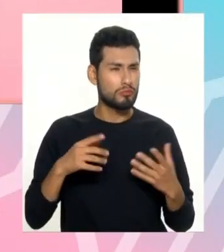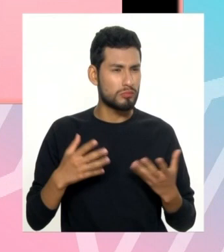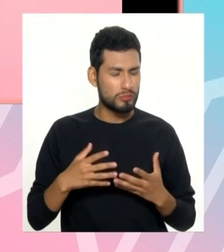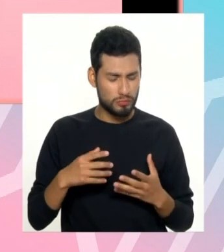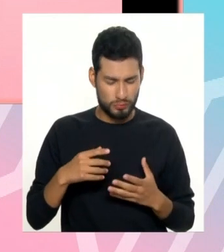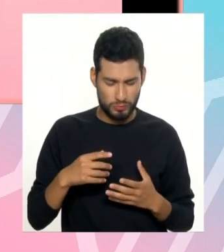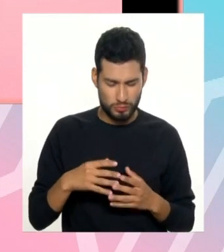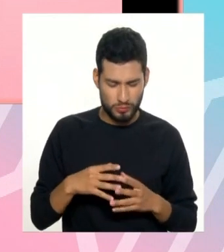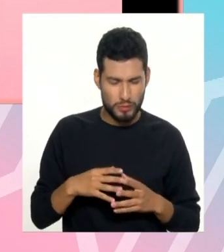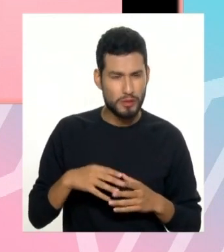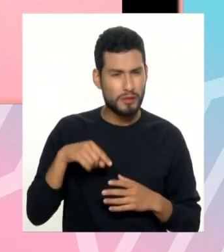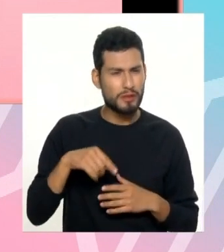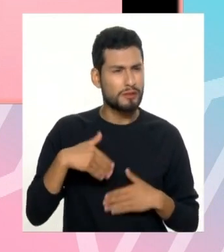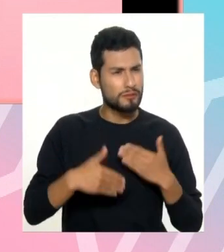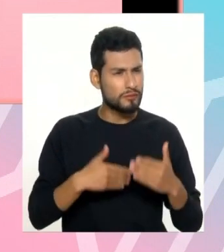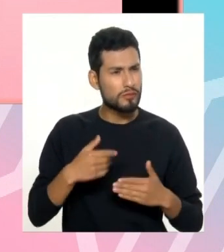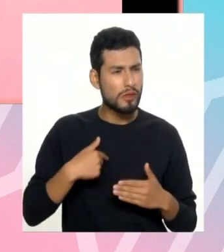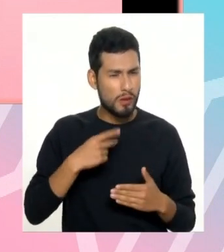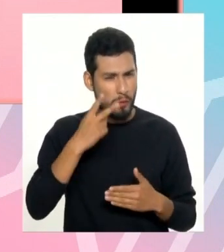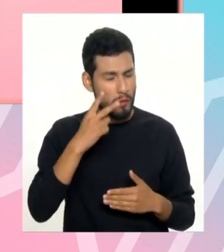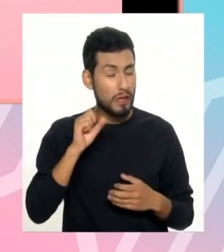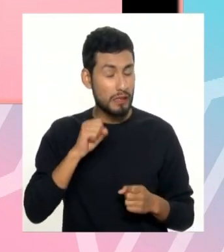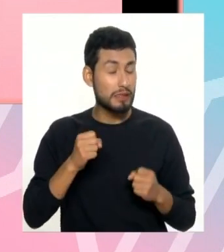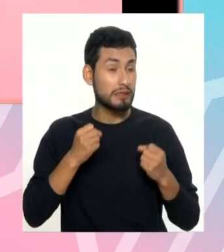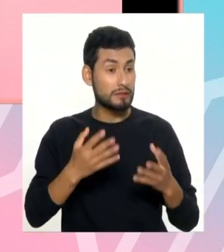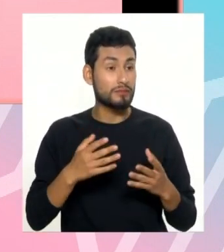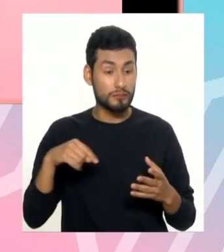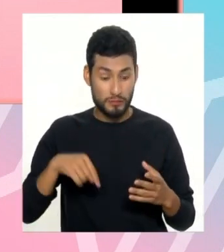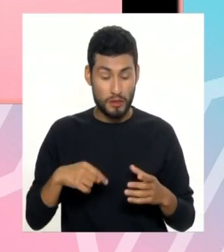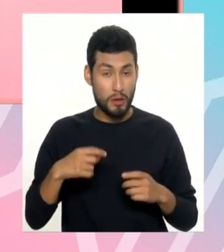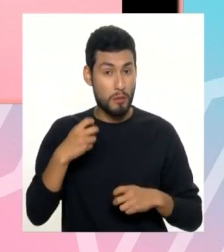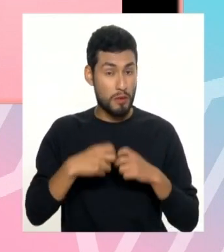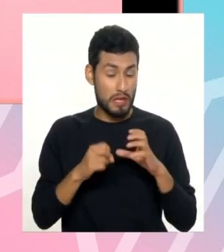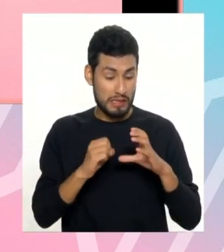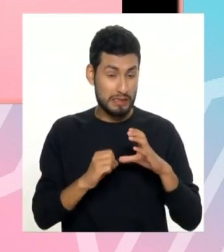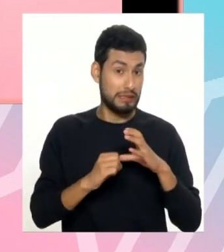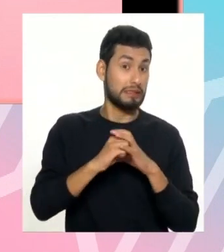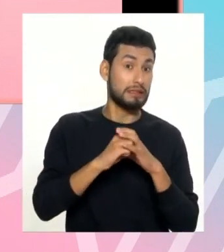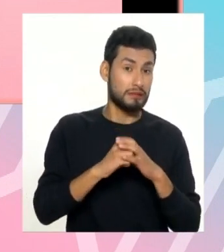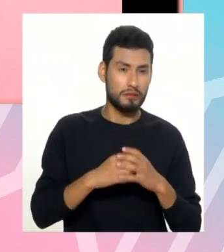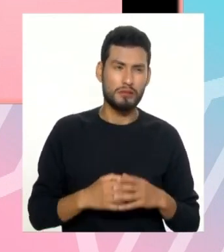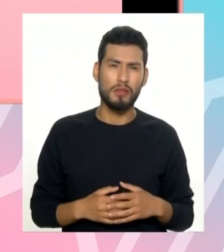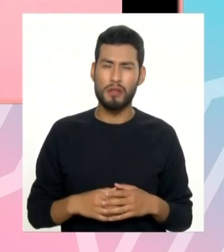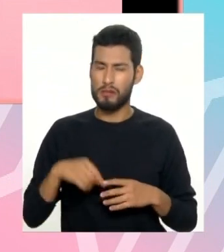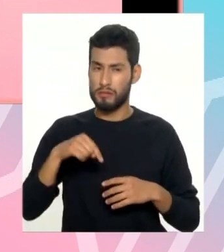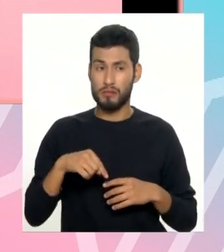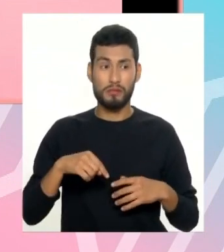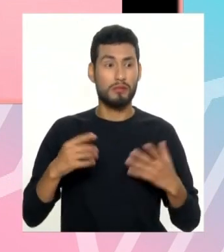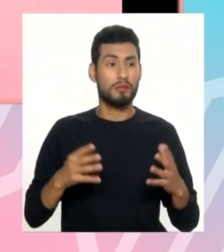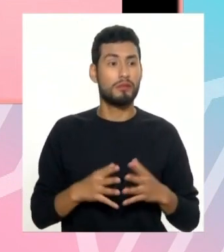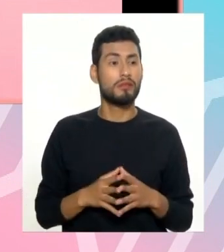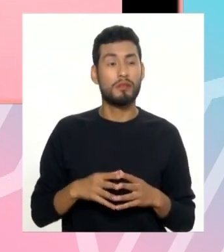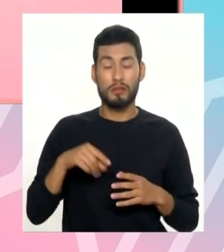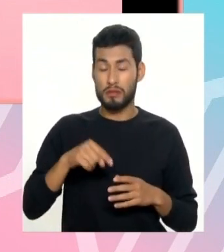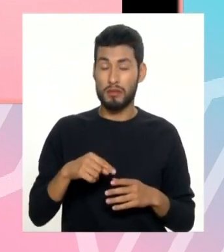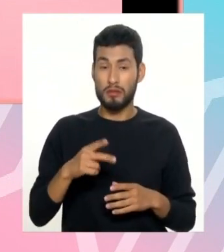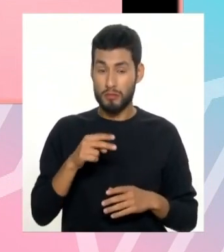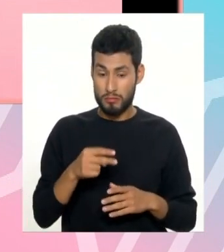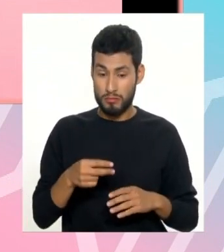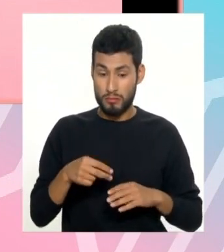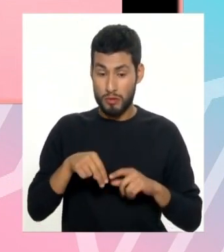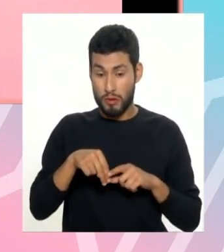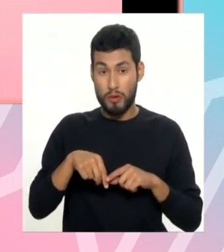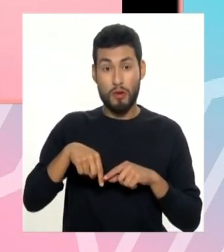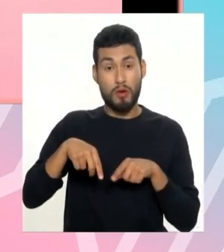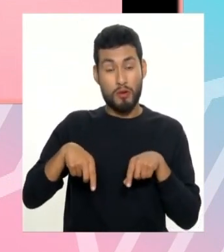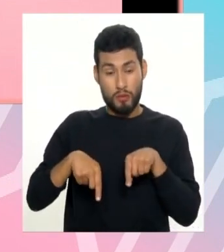es una maniobra que hacemos para ver si hay compromiso radicular. Entonces, nosotros elevamos la pierna y si hay dolor